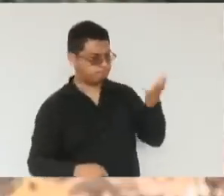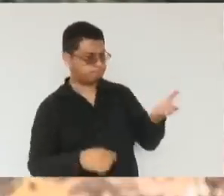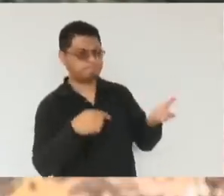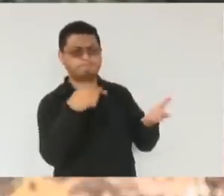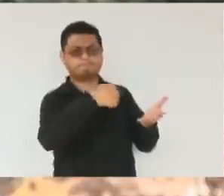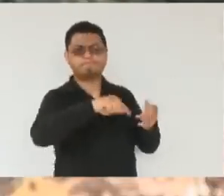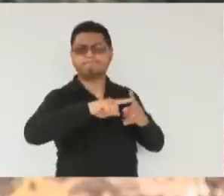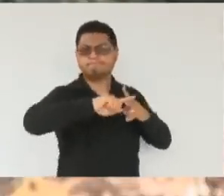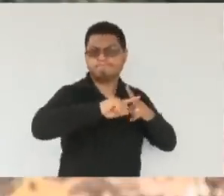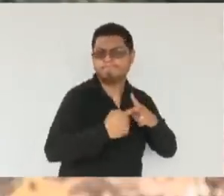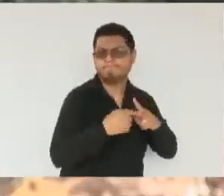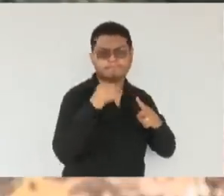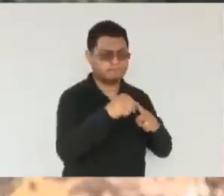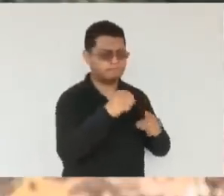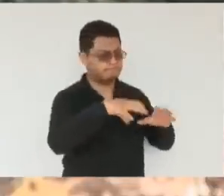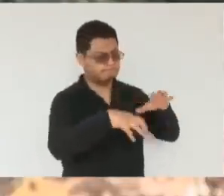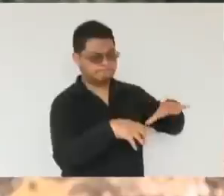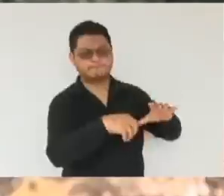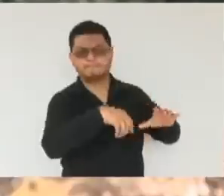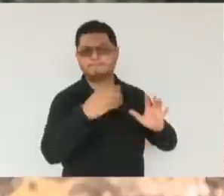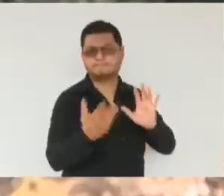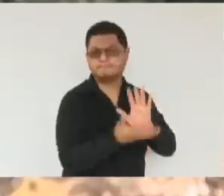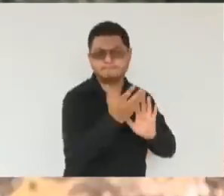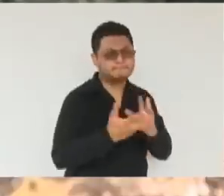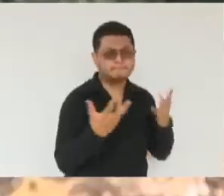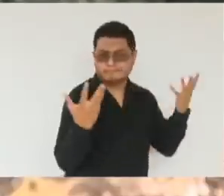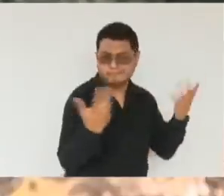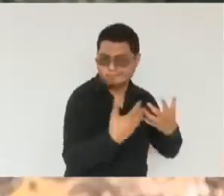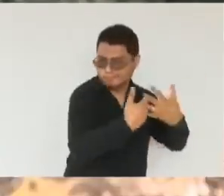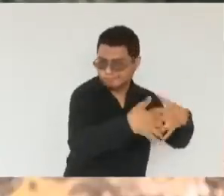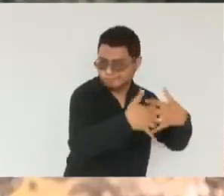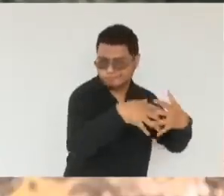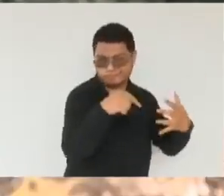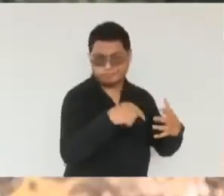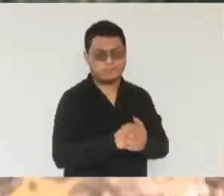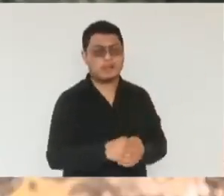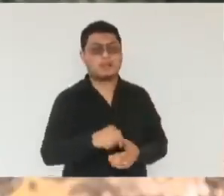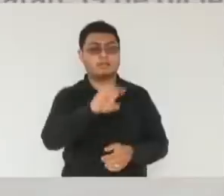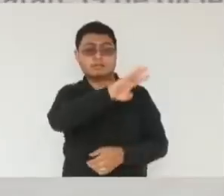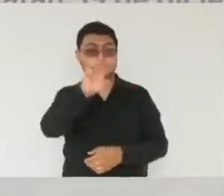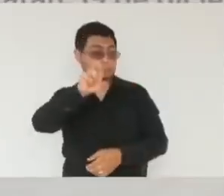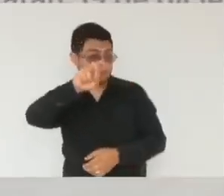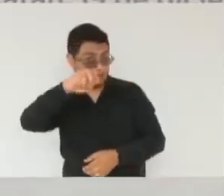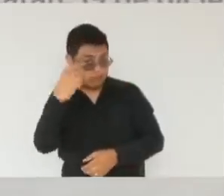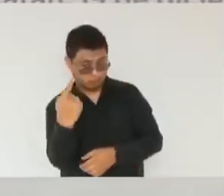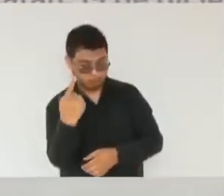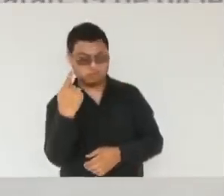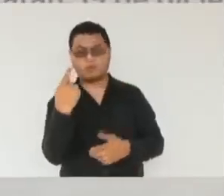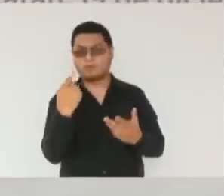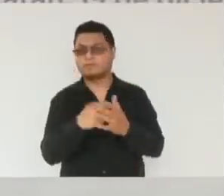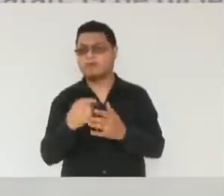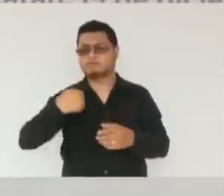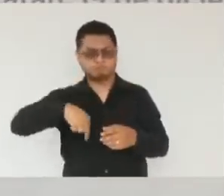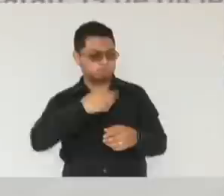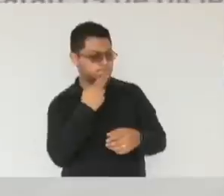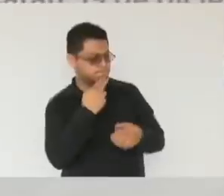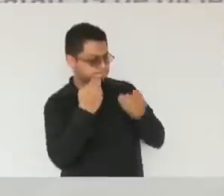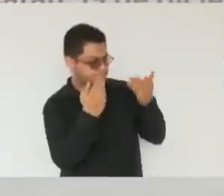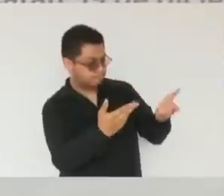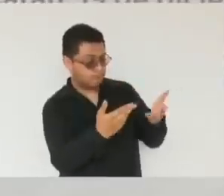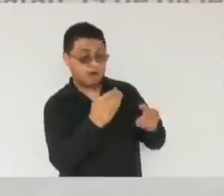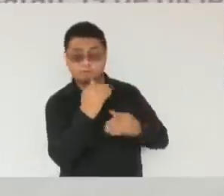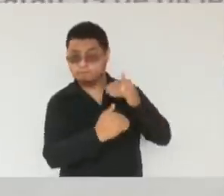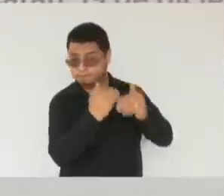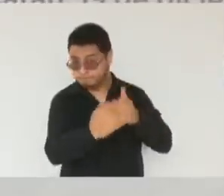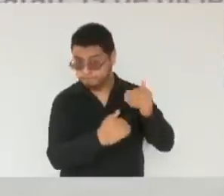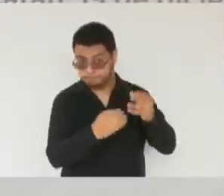la construcción de una planta de prefabricación de los durmientes. Los 370.000 durmientes que serán utilizados en esta obra se prefabricarán en